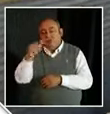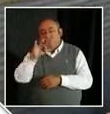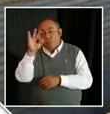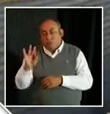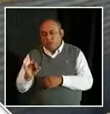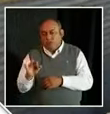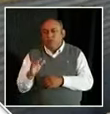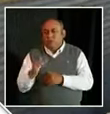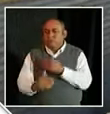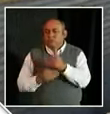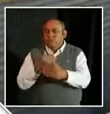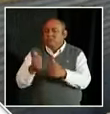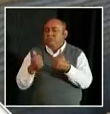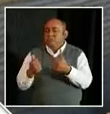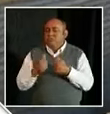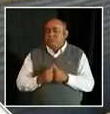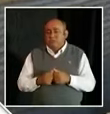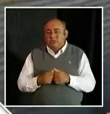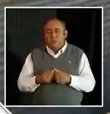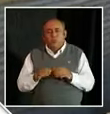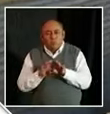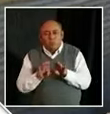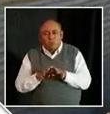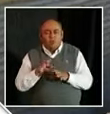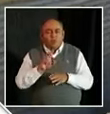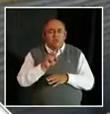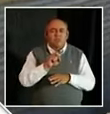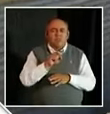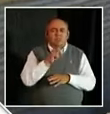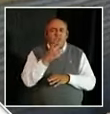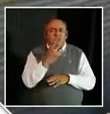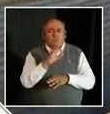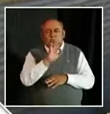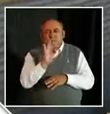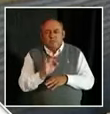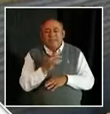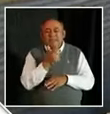47%, físico financiero estamos con el 35%.